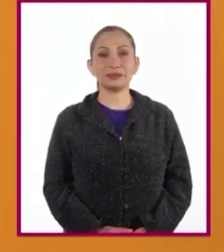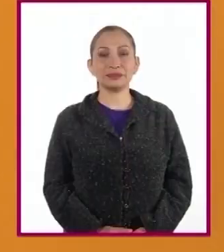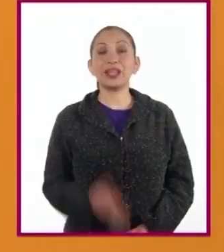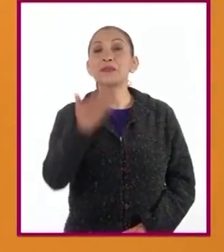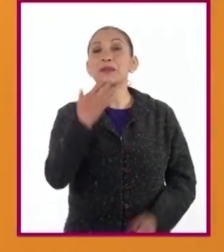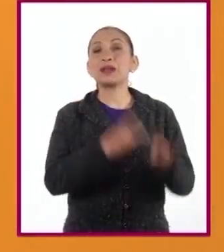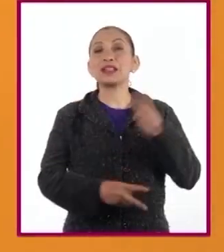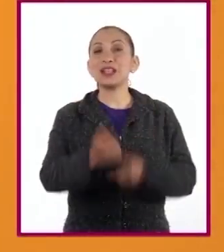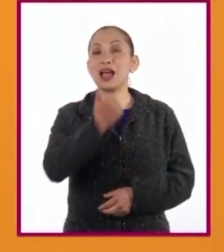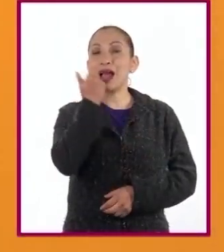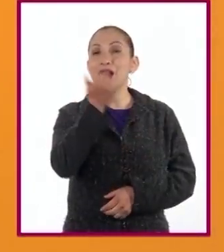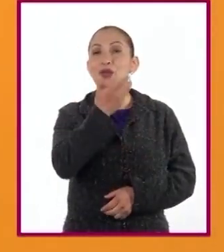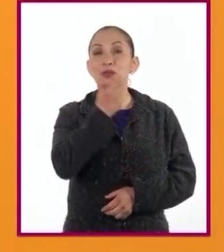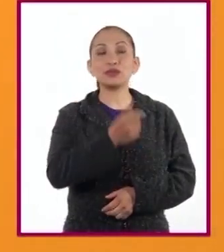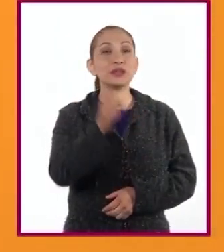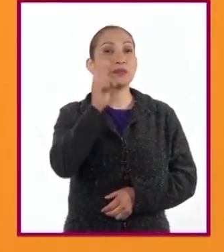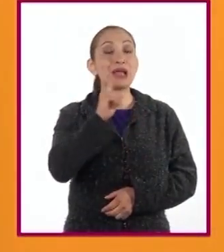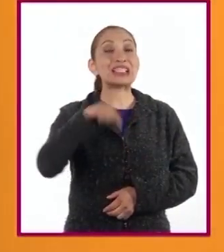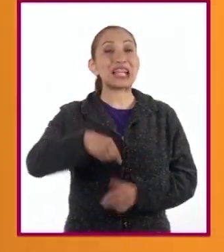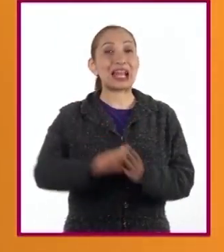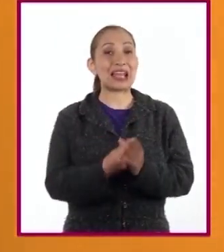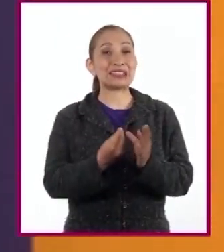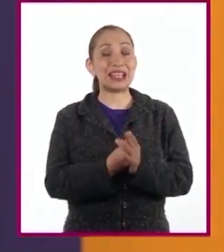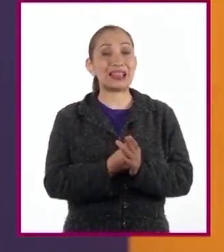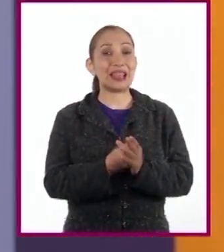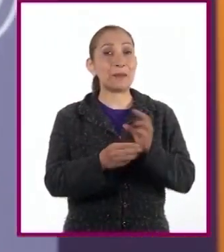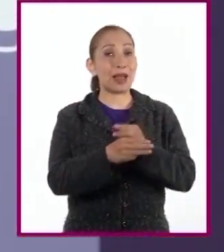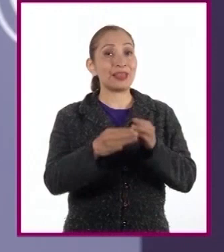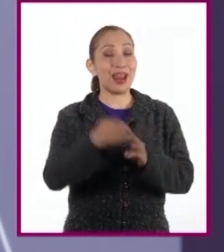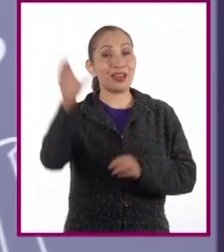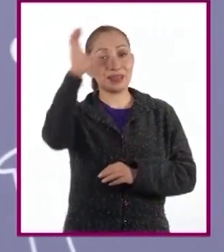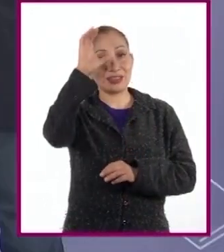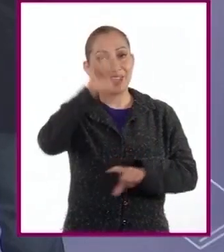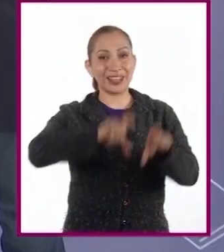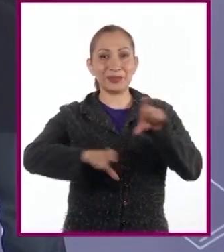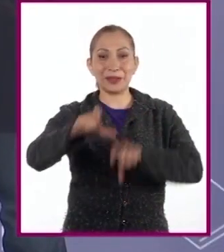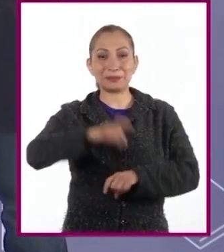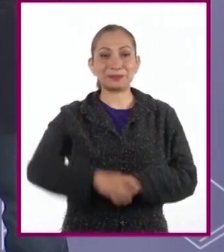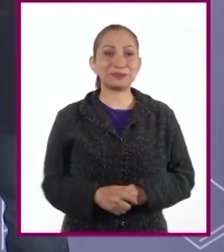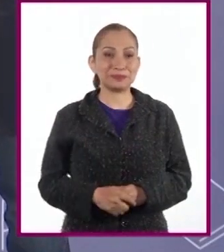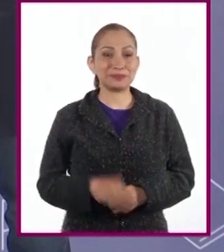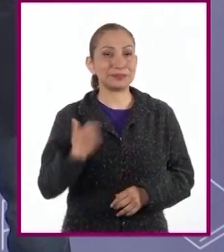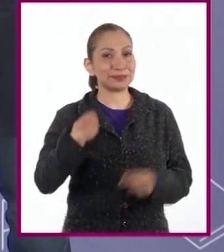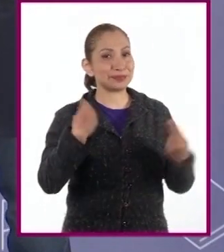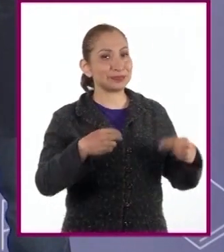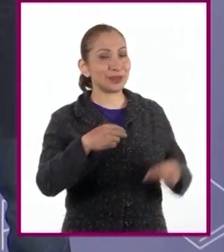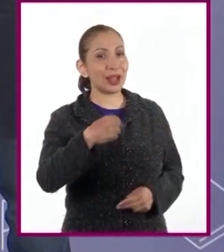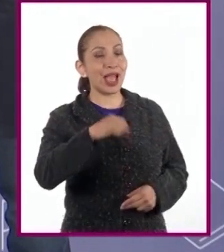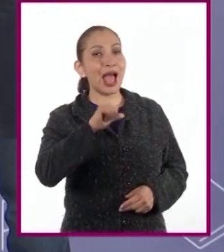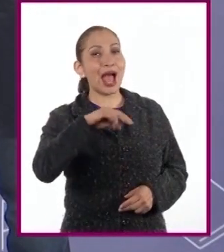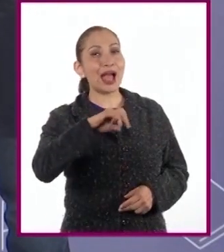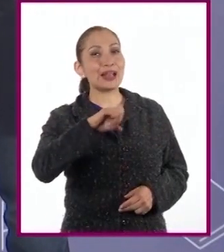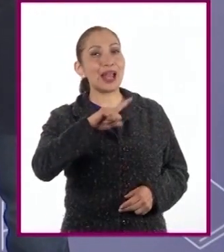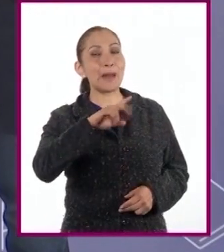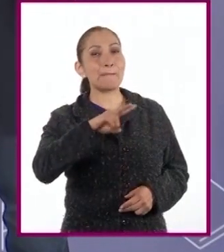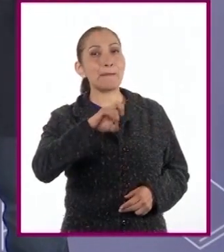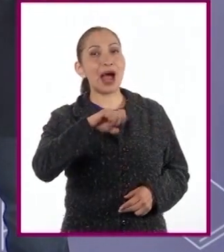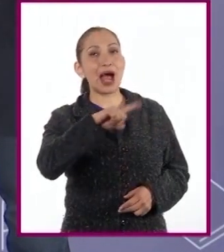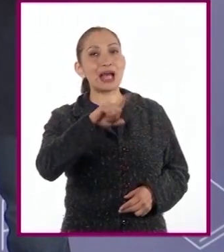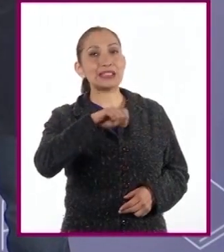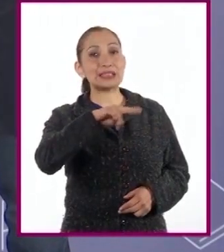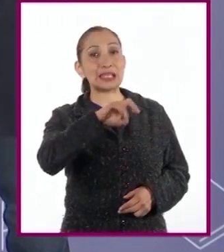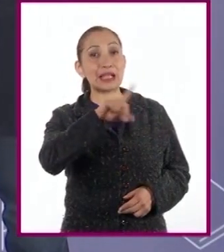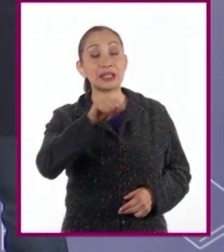Bienvenidas alumnas y alumnos a esta sesión de la asignatura de Ciencias Química. Mi nombre es Anel Vázquez Martínez. Y el